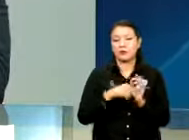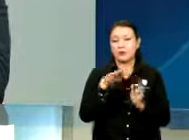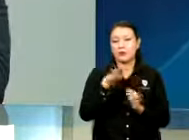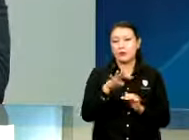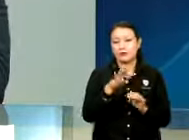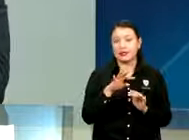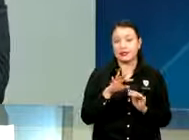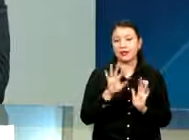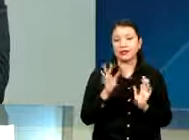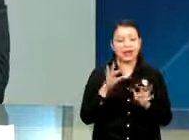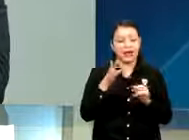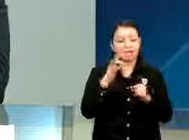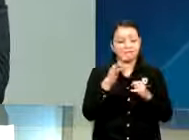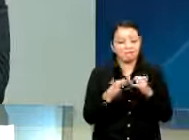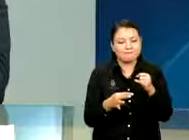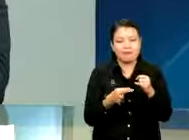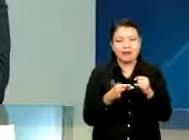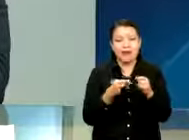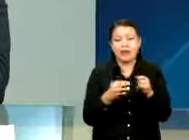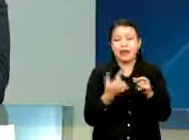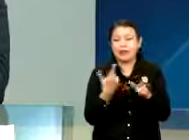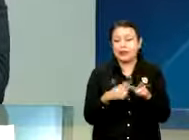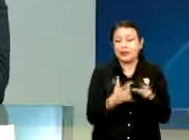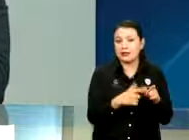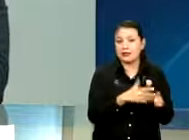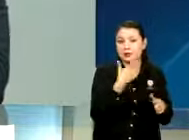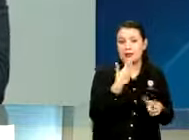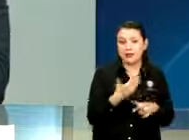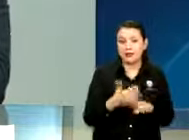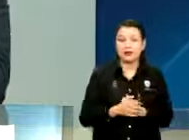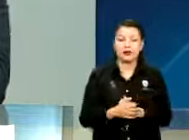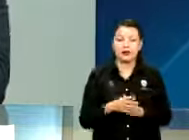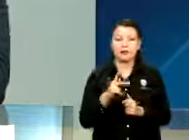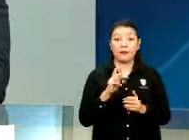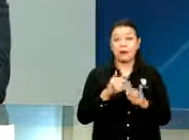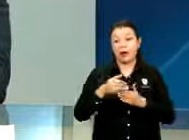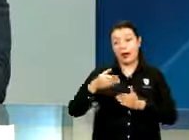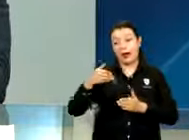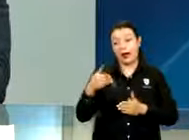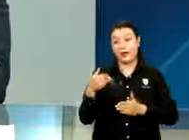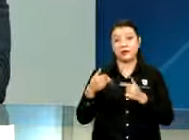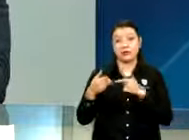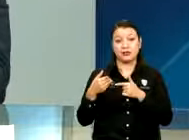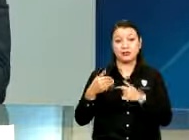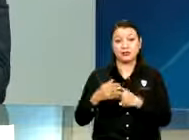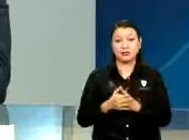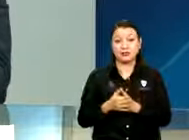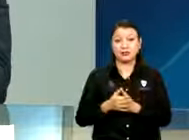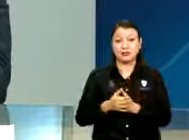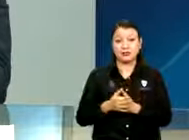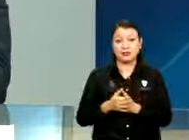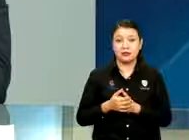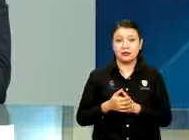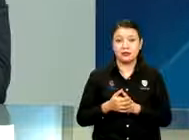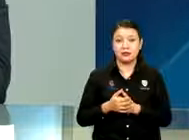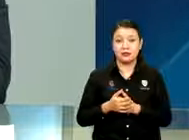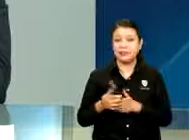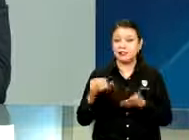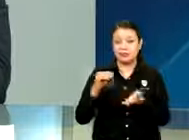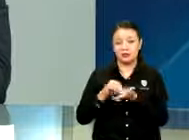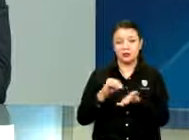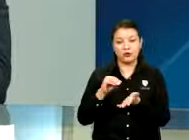entrar en funcionamiento del tribunal estatal de justicia administrativa hasta antes de eso pues estaba vigente la ley general de